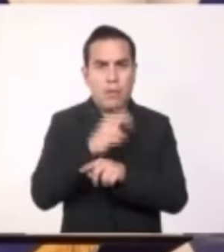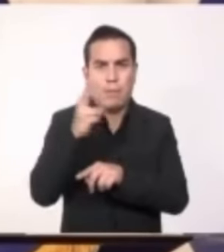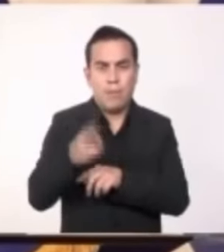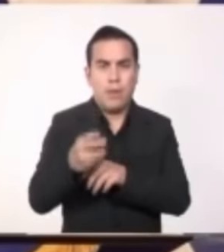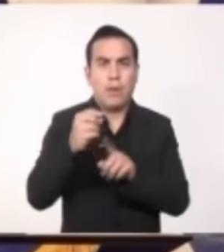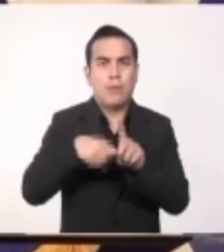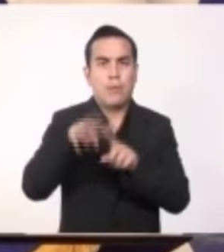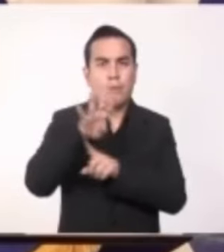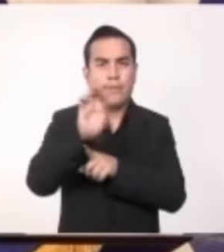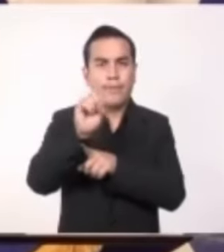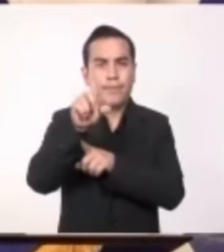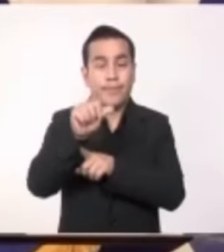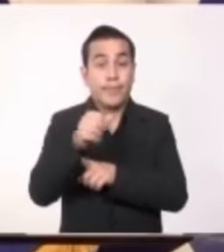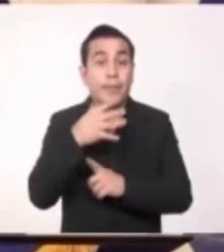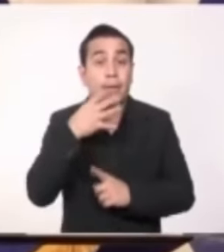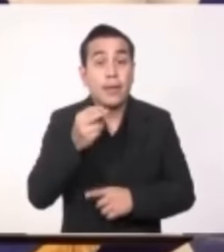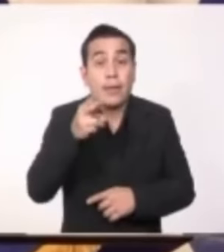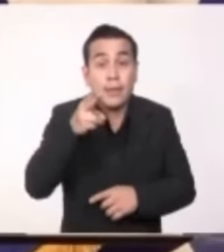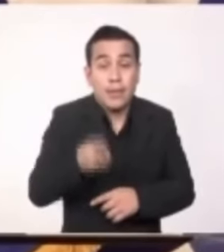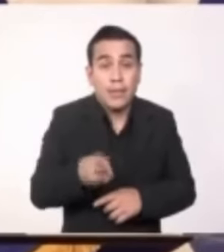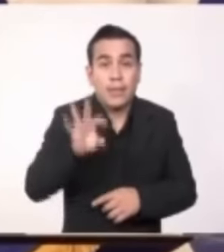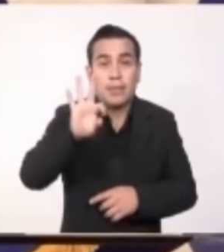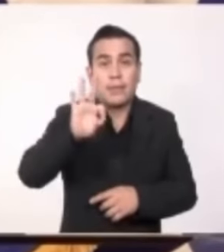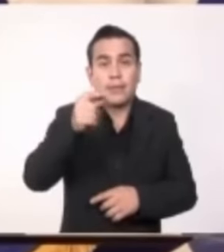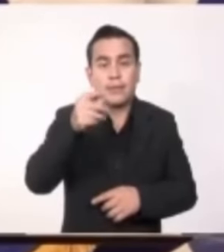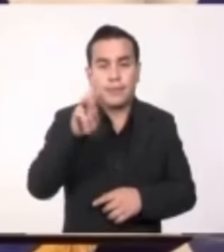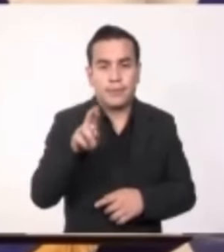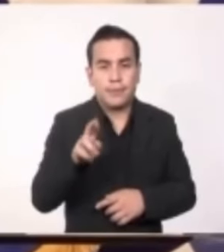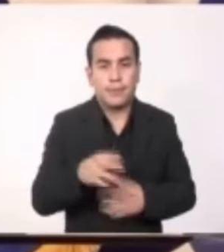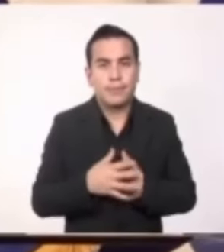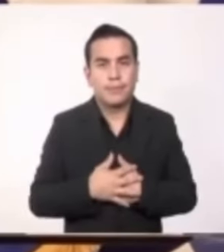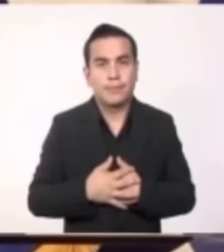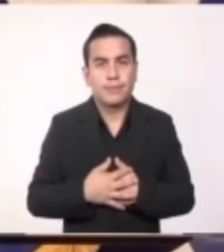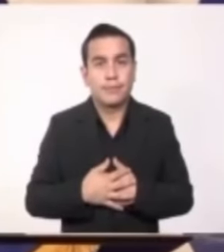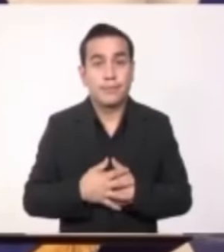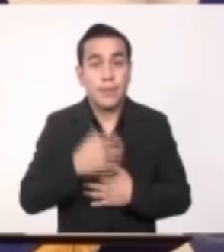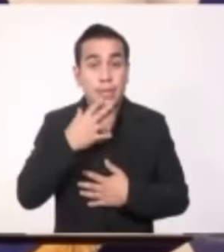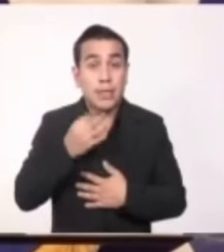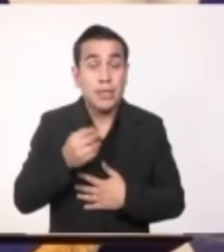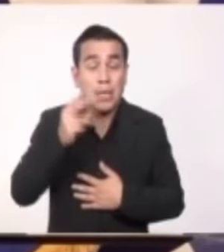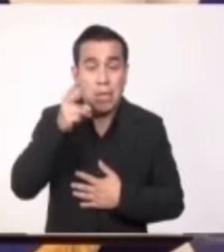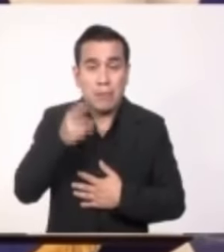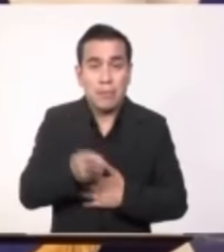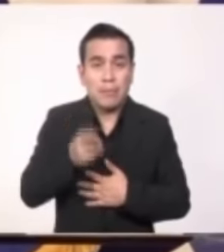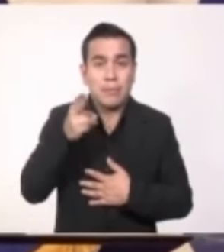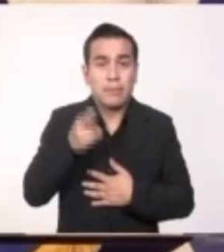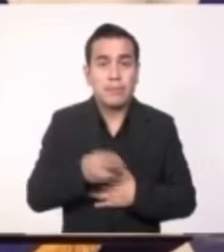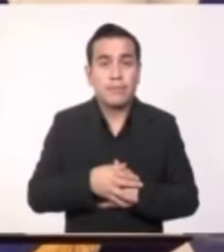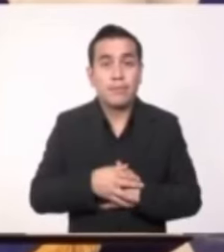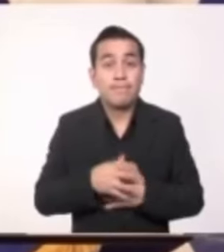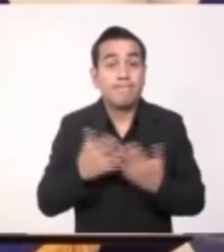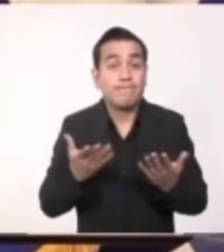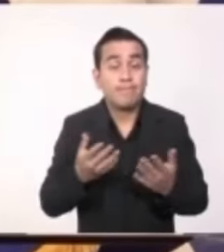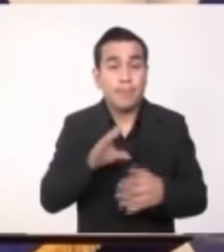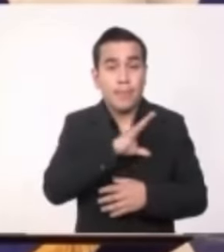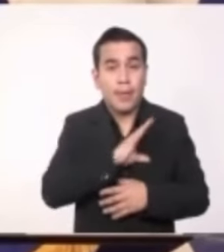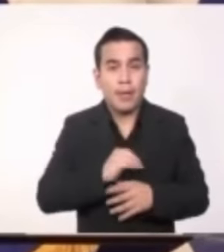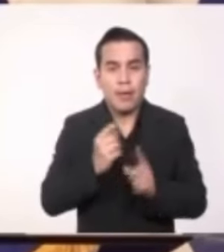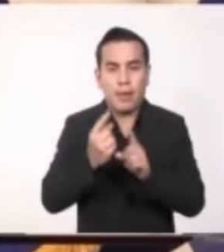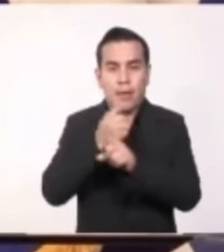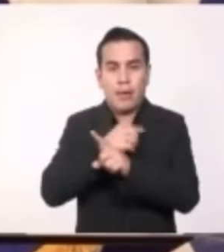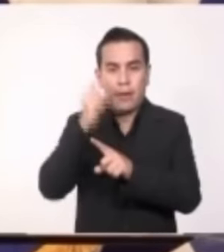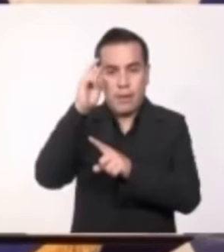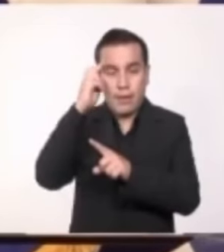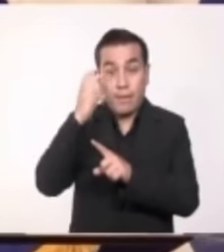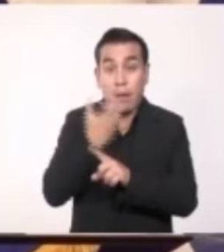los mismos magistrados con el mismo fiscal va a pasar lo mismo para crecer dado el cambio las